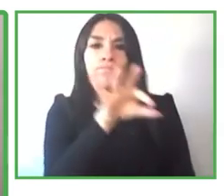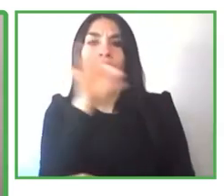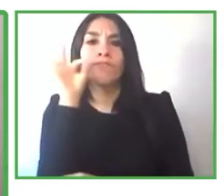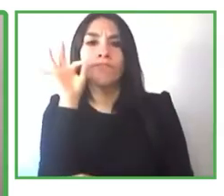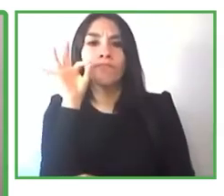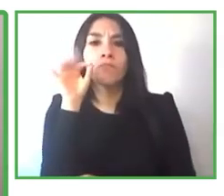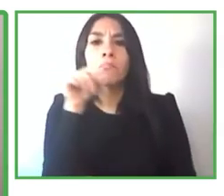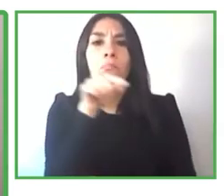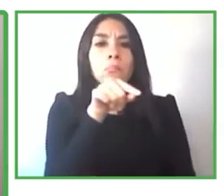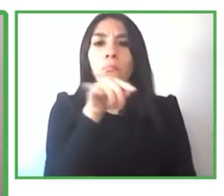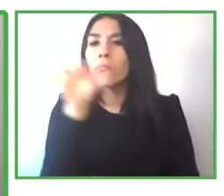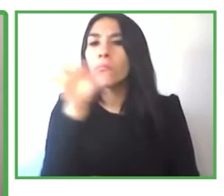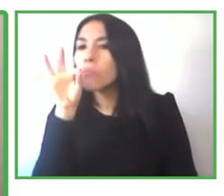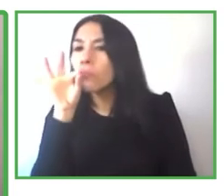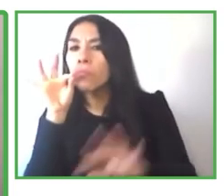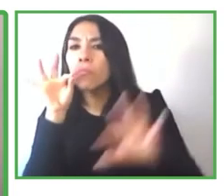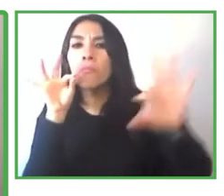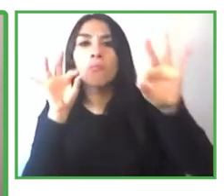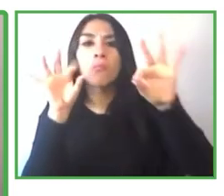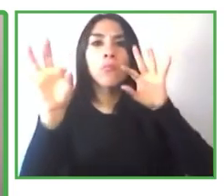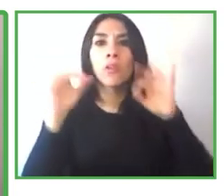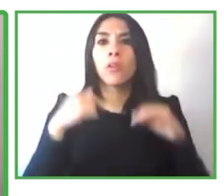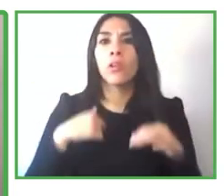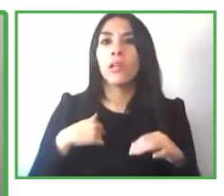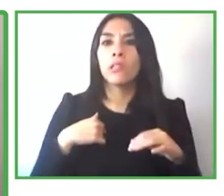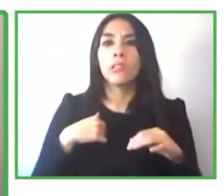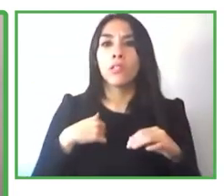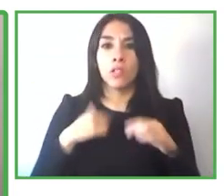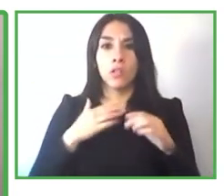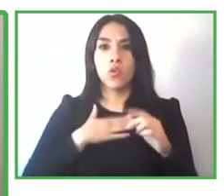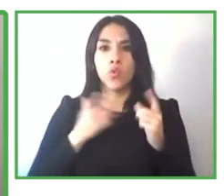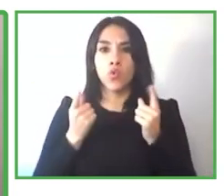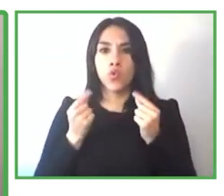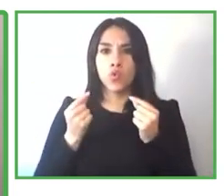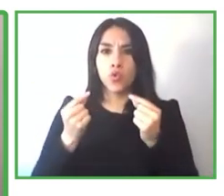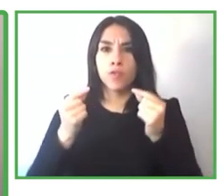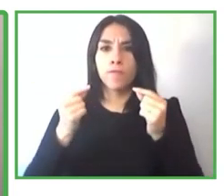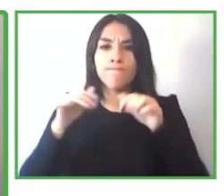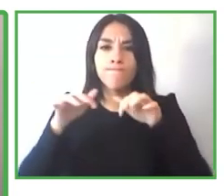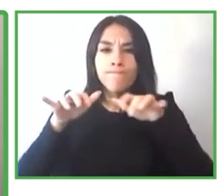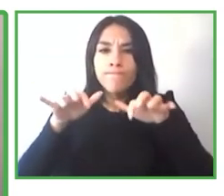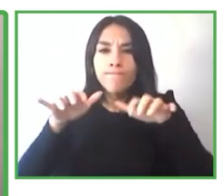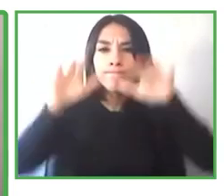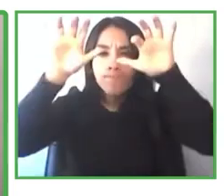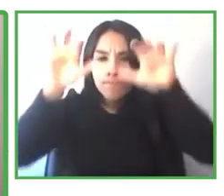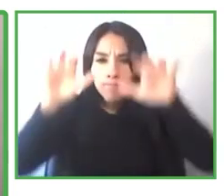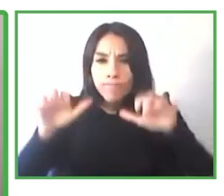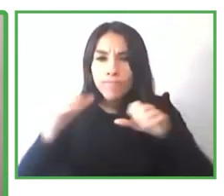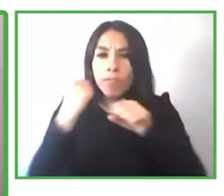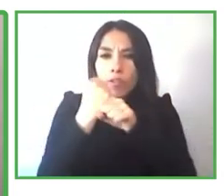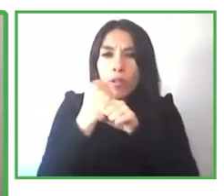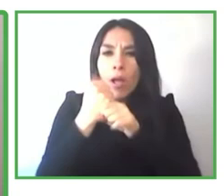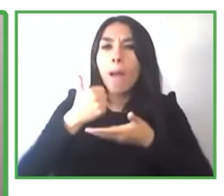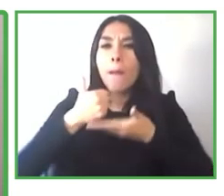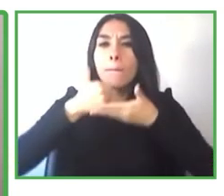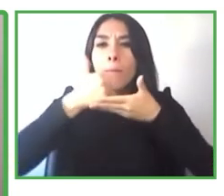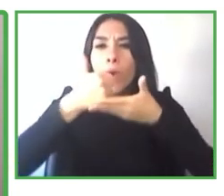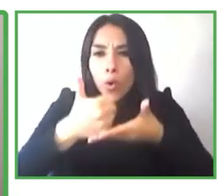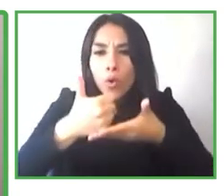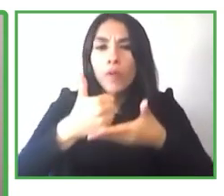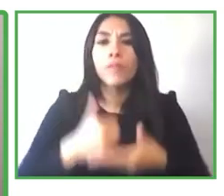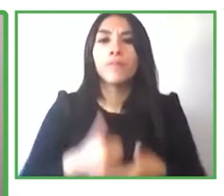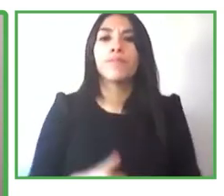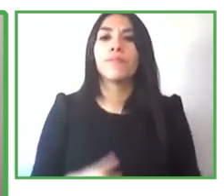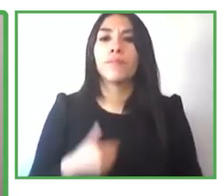hago informes diarios que ayudan al departamento y también estoy a cargo de los clientes,